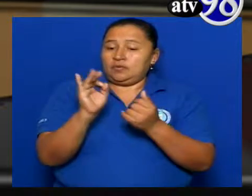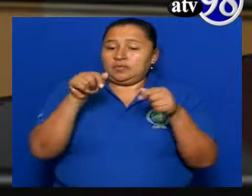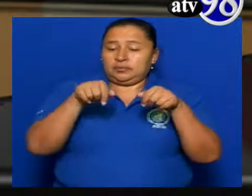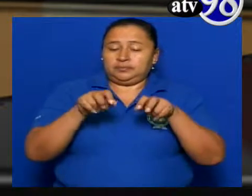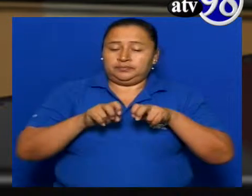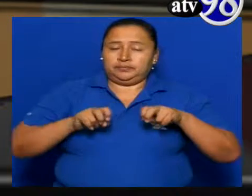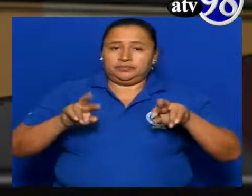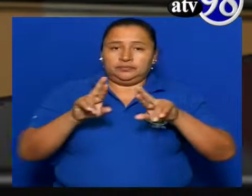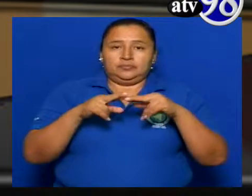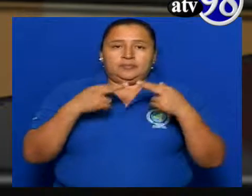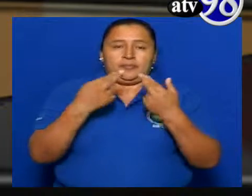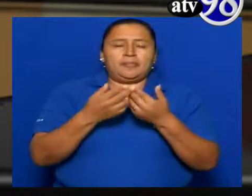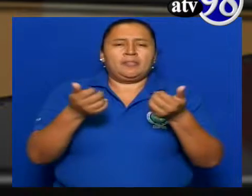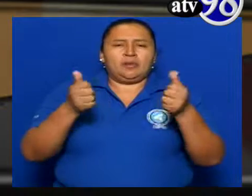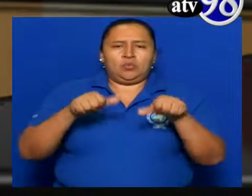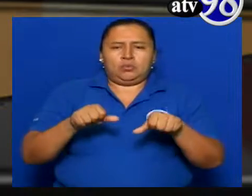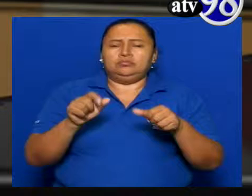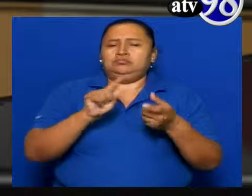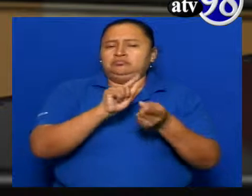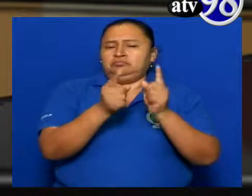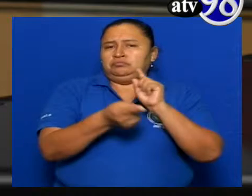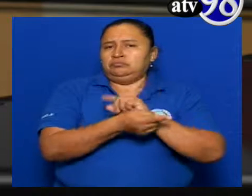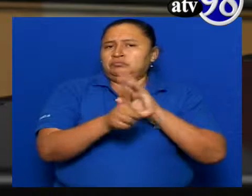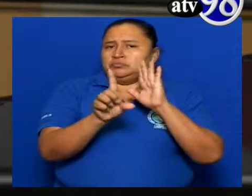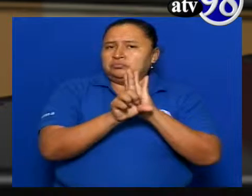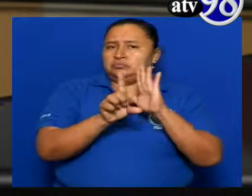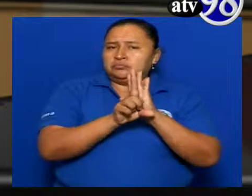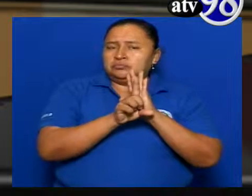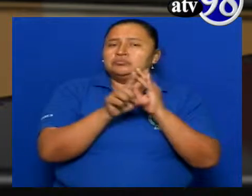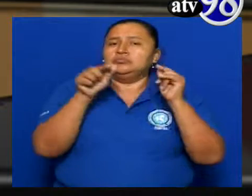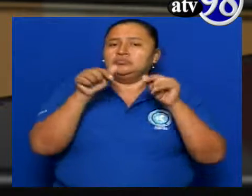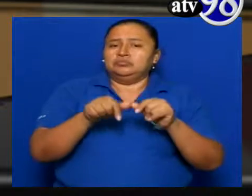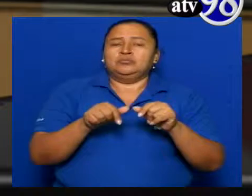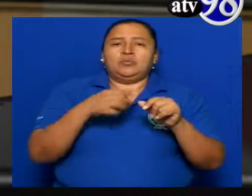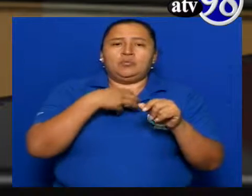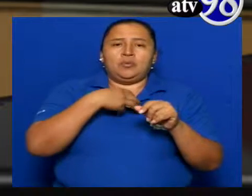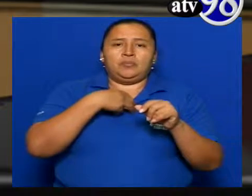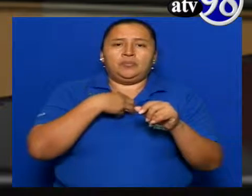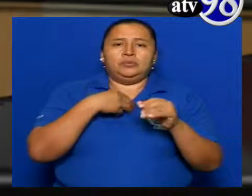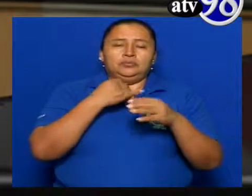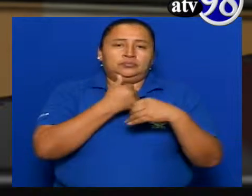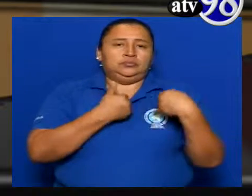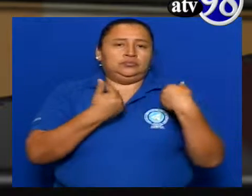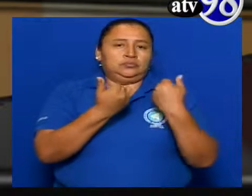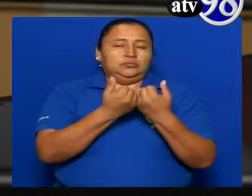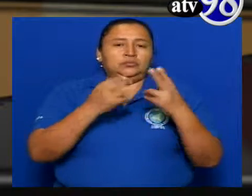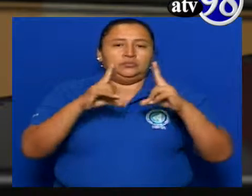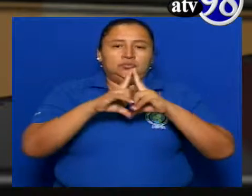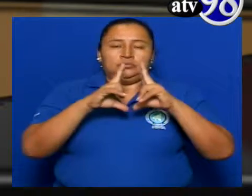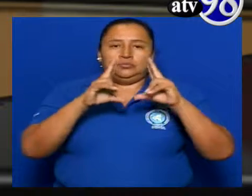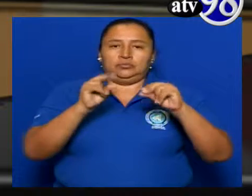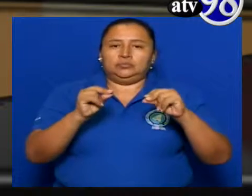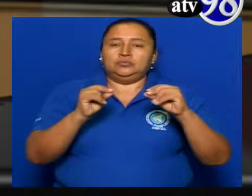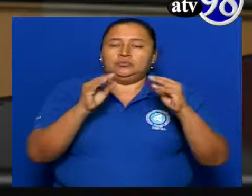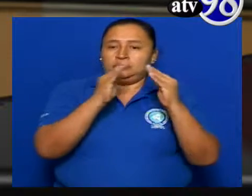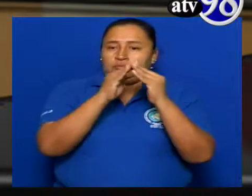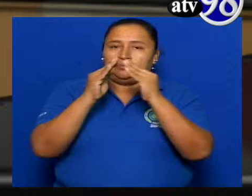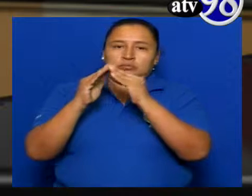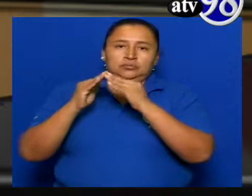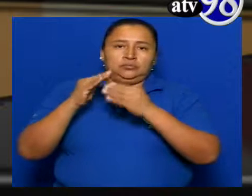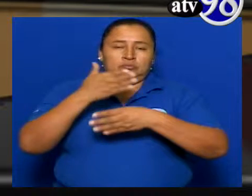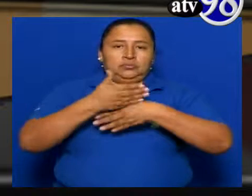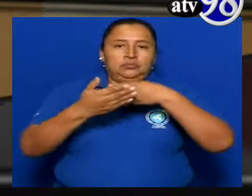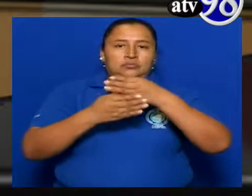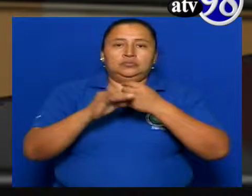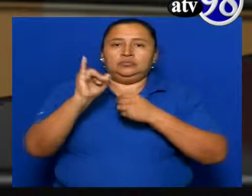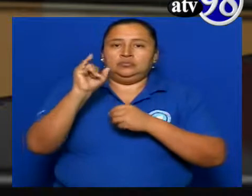se aprobó la iniciativa de ley de reformas a la Ley Orgánica del Instituto de la Vivienda Urbana y Rural INVUR, enviada con trámite de urgencia